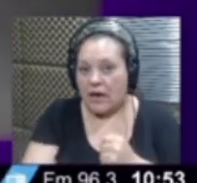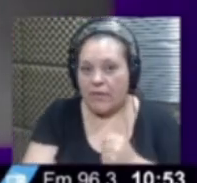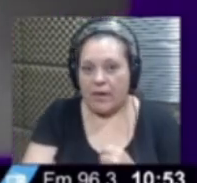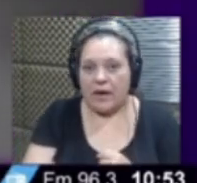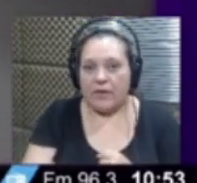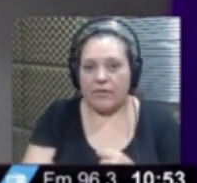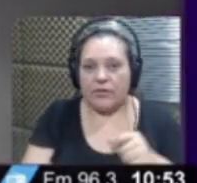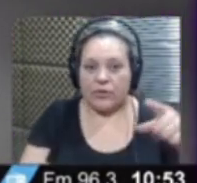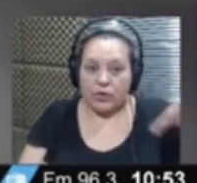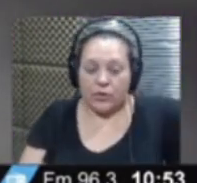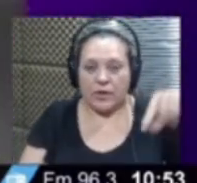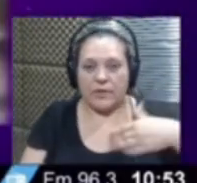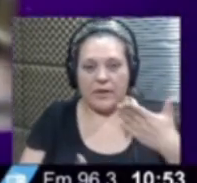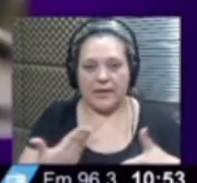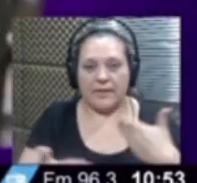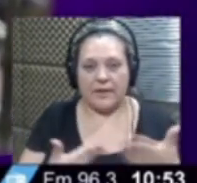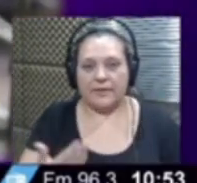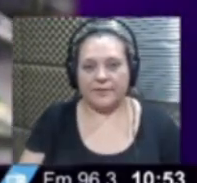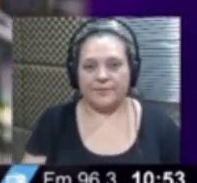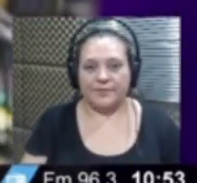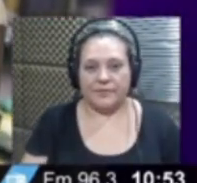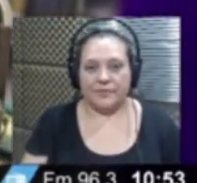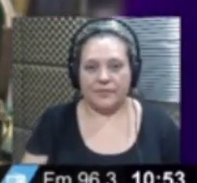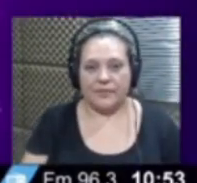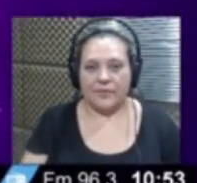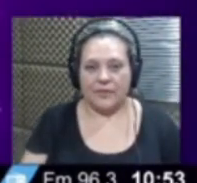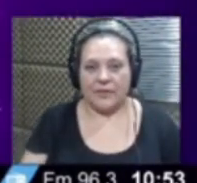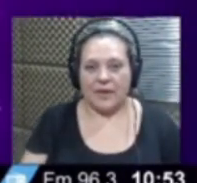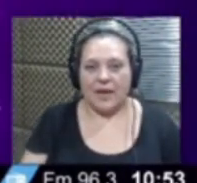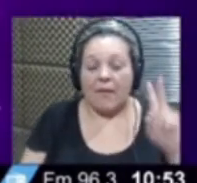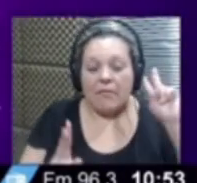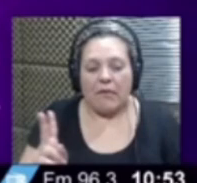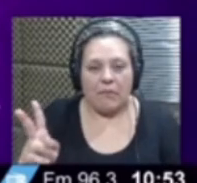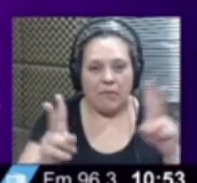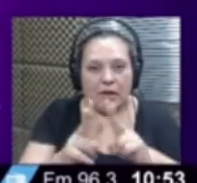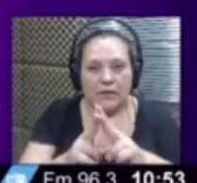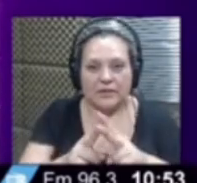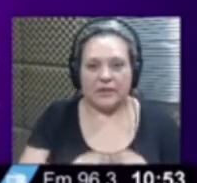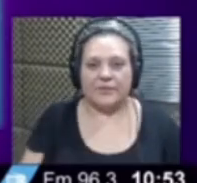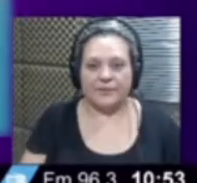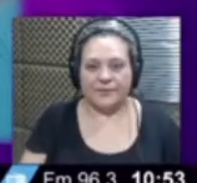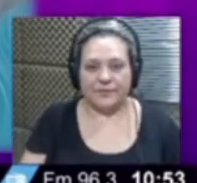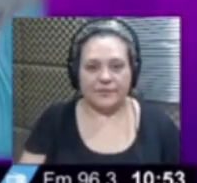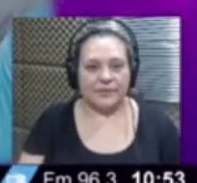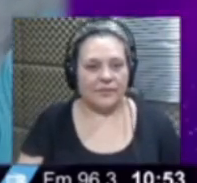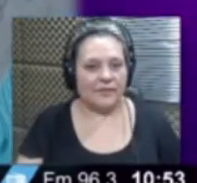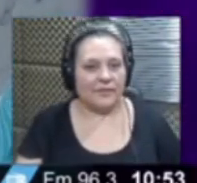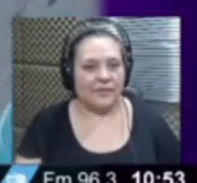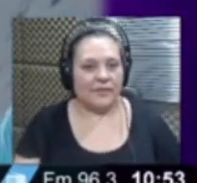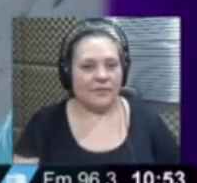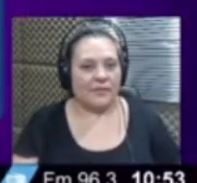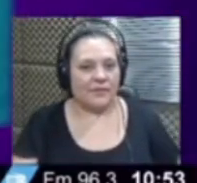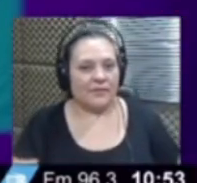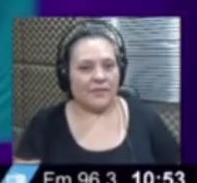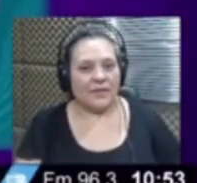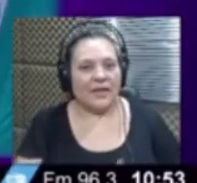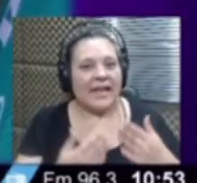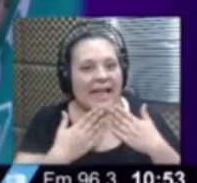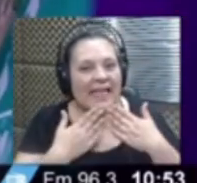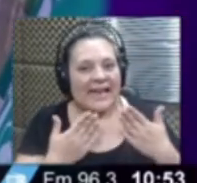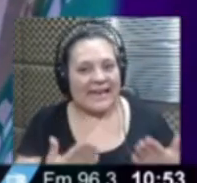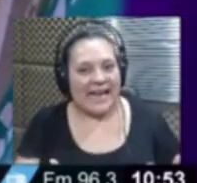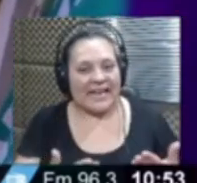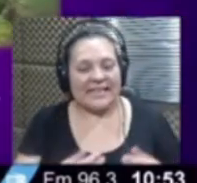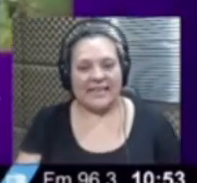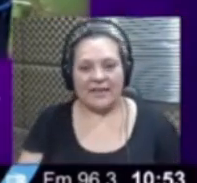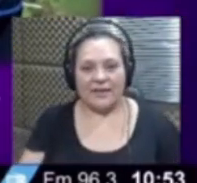de Latinoamérica. Leticia Rodríguez con Bueno, nosotros. Hasta pronto, Leti. muchísimas gracias y me Nos despido con vemos. ustedes con un saludo